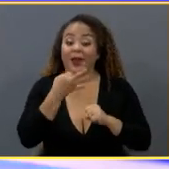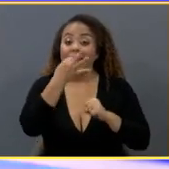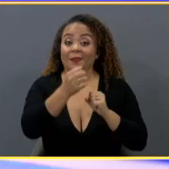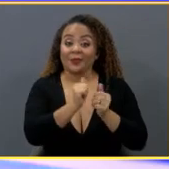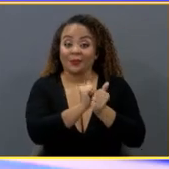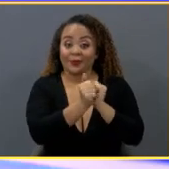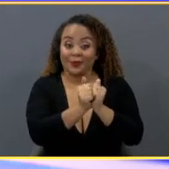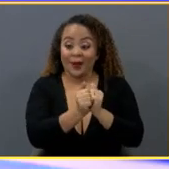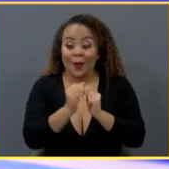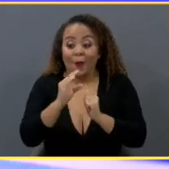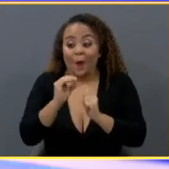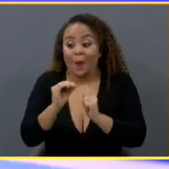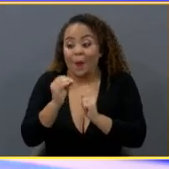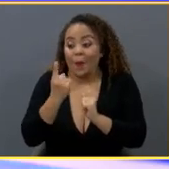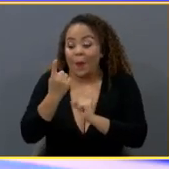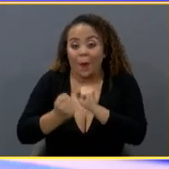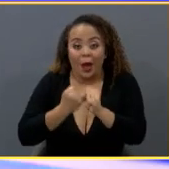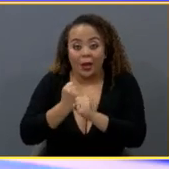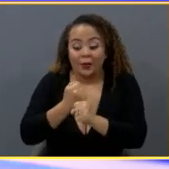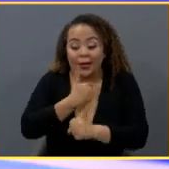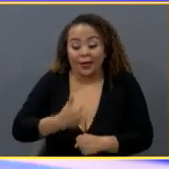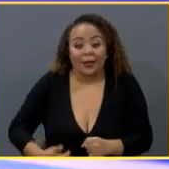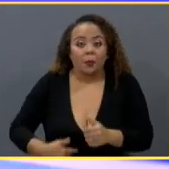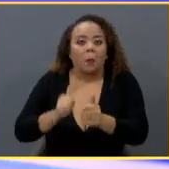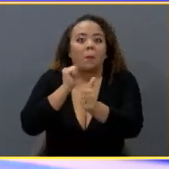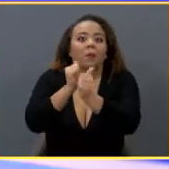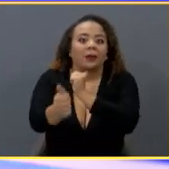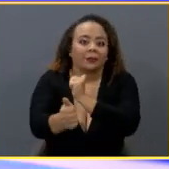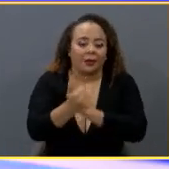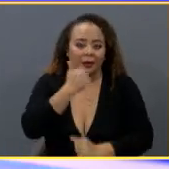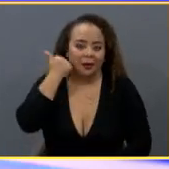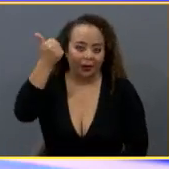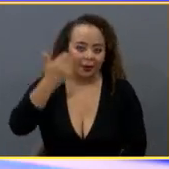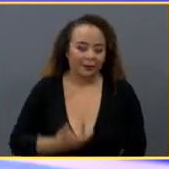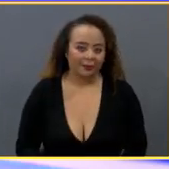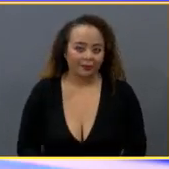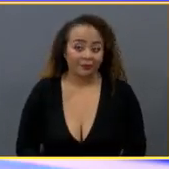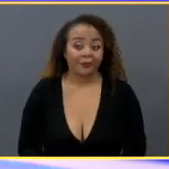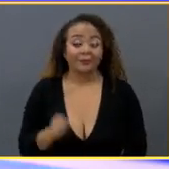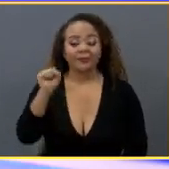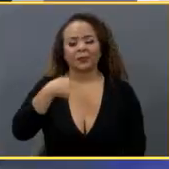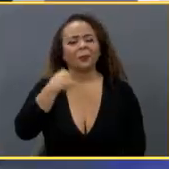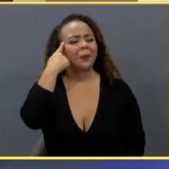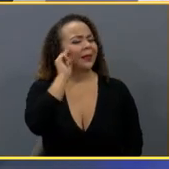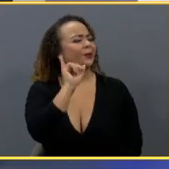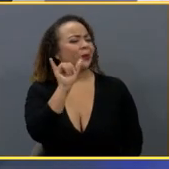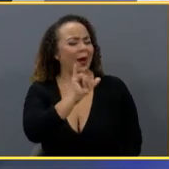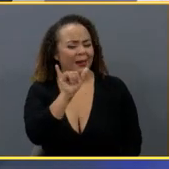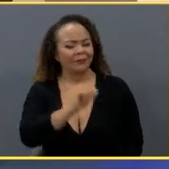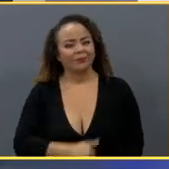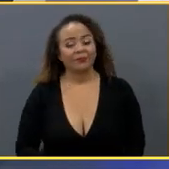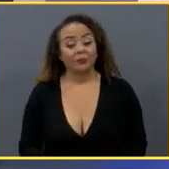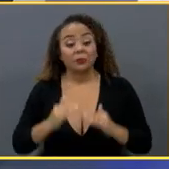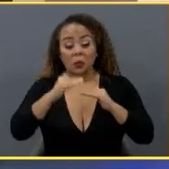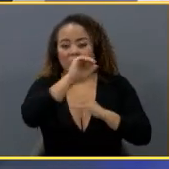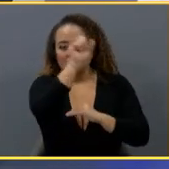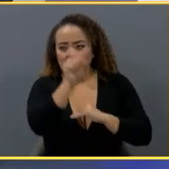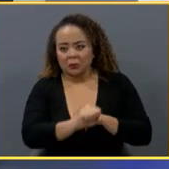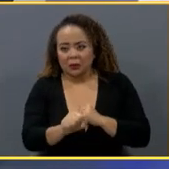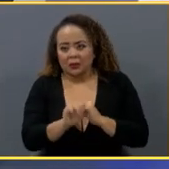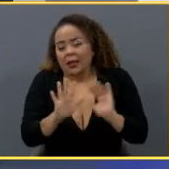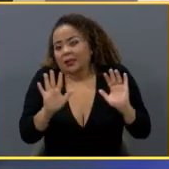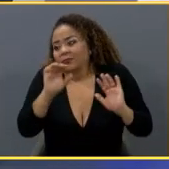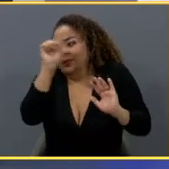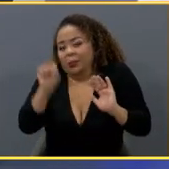torneo o en un año Herediano le pase a la Liga Deportiva Alajuelense. Sí, pienso igual, porque que esté por encima Saprissa es